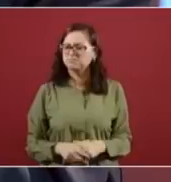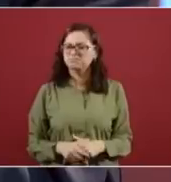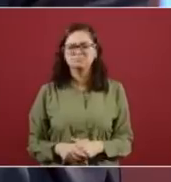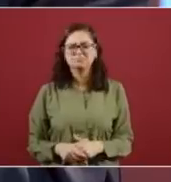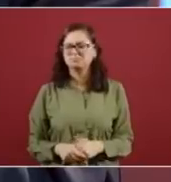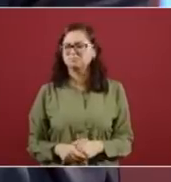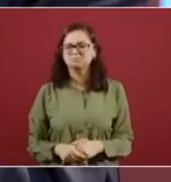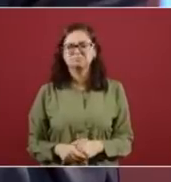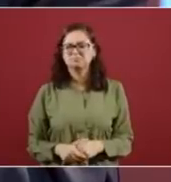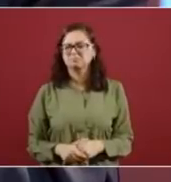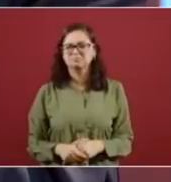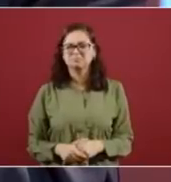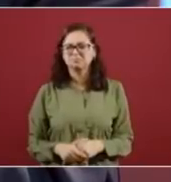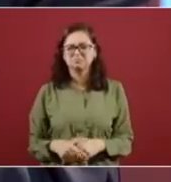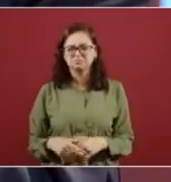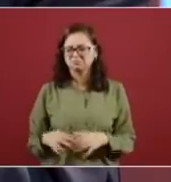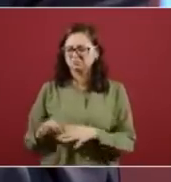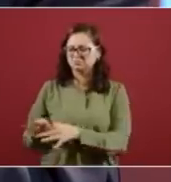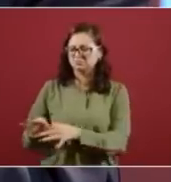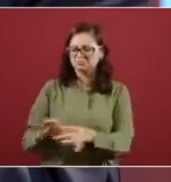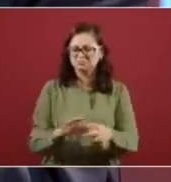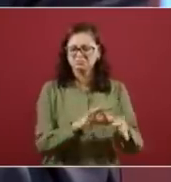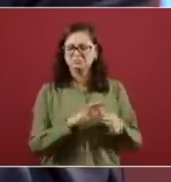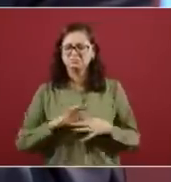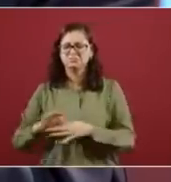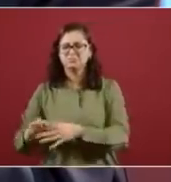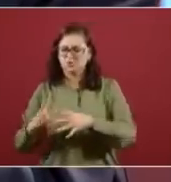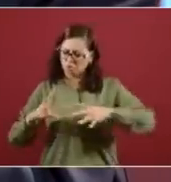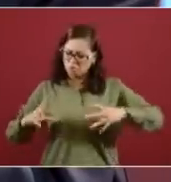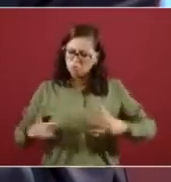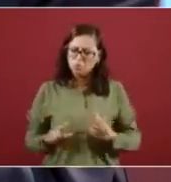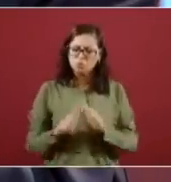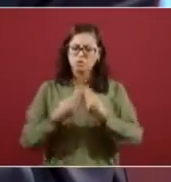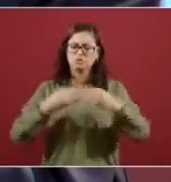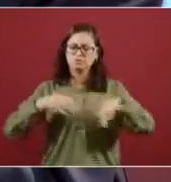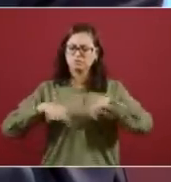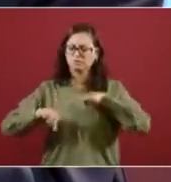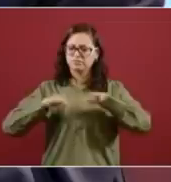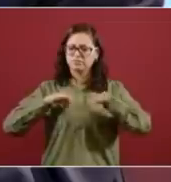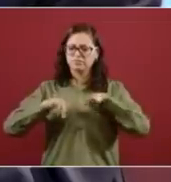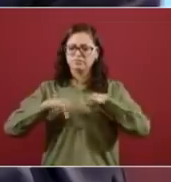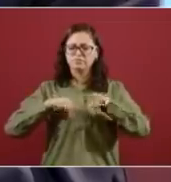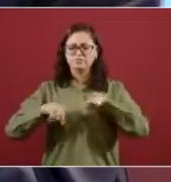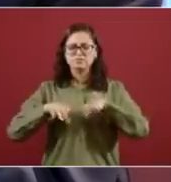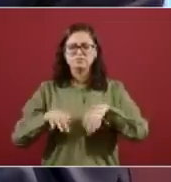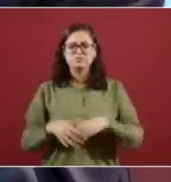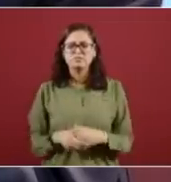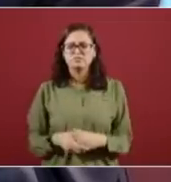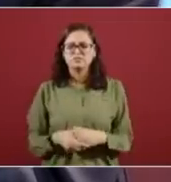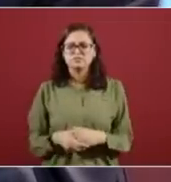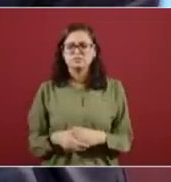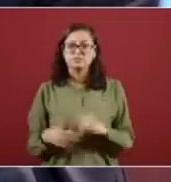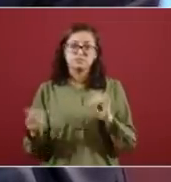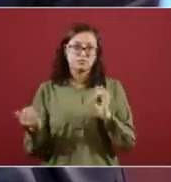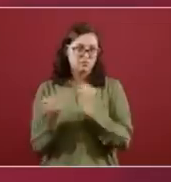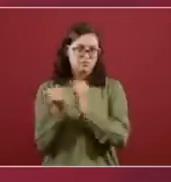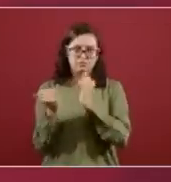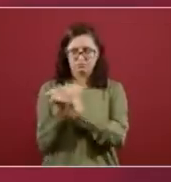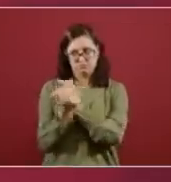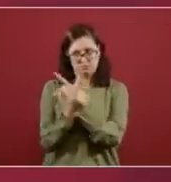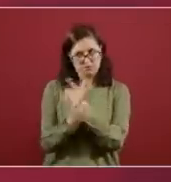hay unidad estamos trabajando de manera conjunta también hay libertades